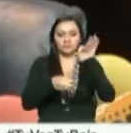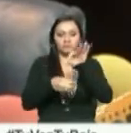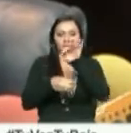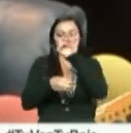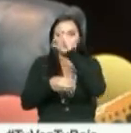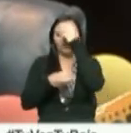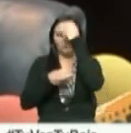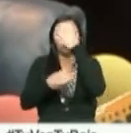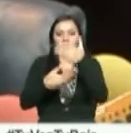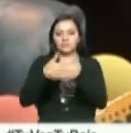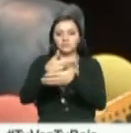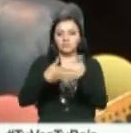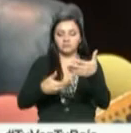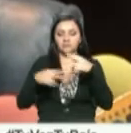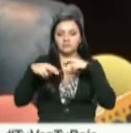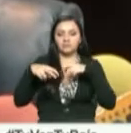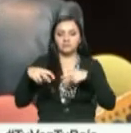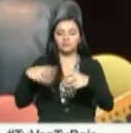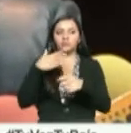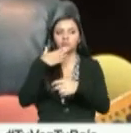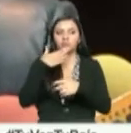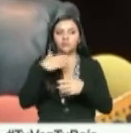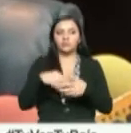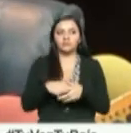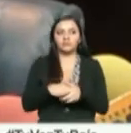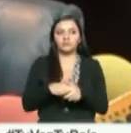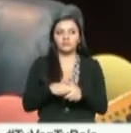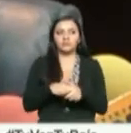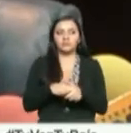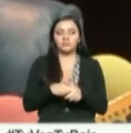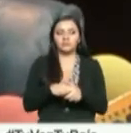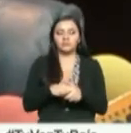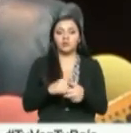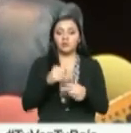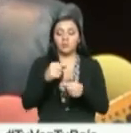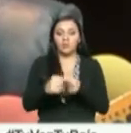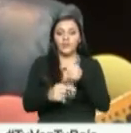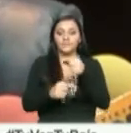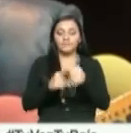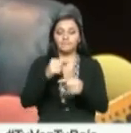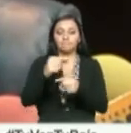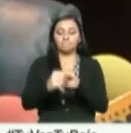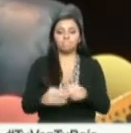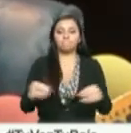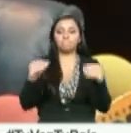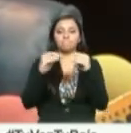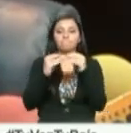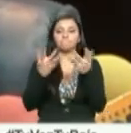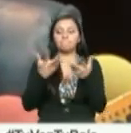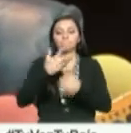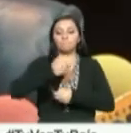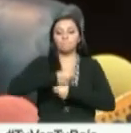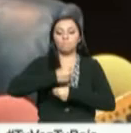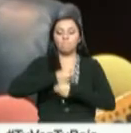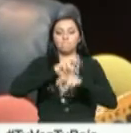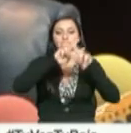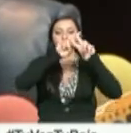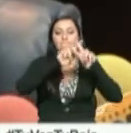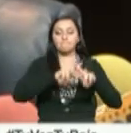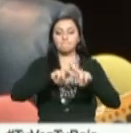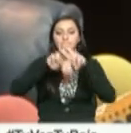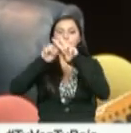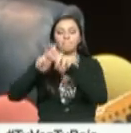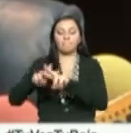cantidad de documentos que van a ser analizados. Pero además de esto, estamos en un trabajo de revisión